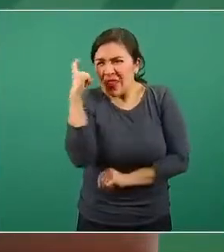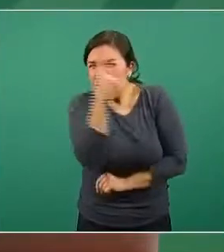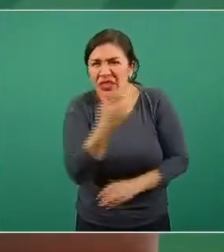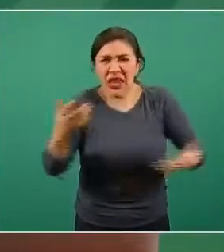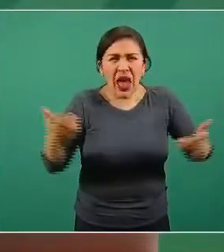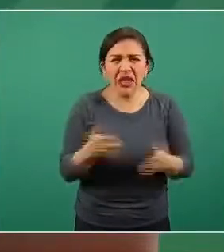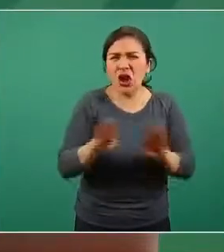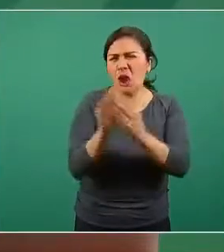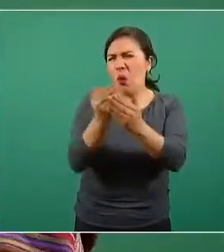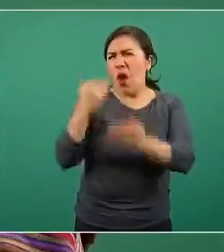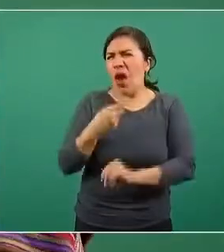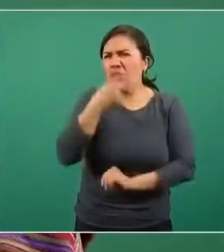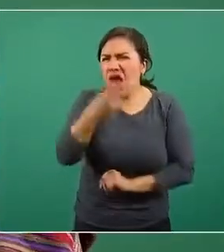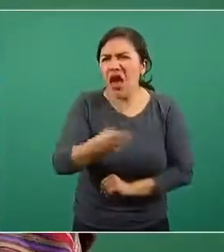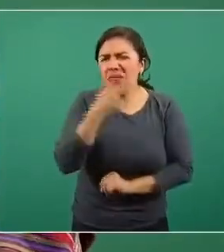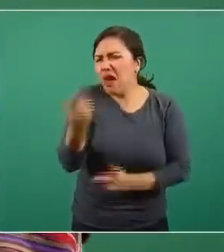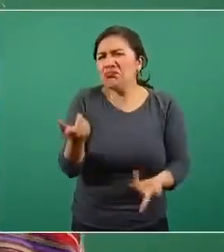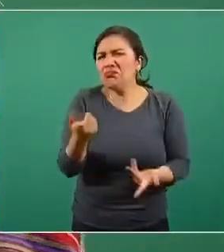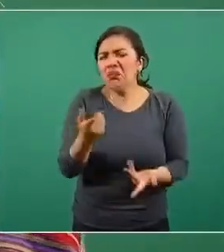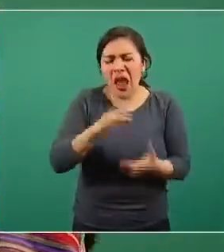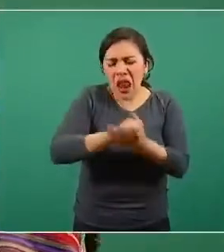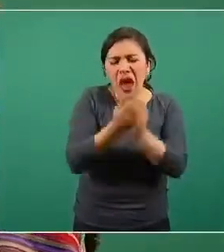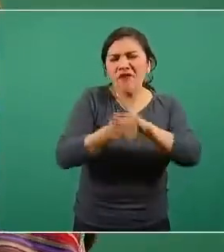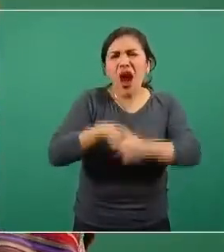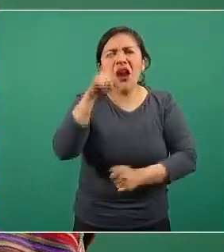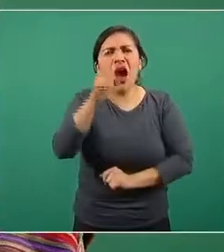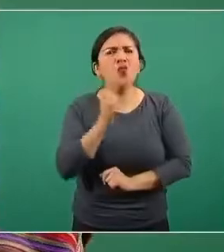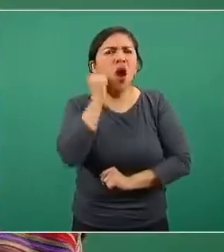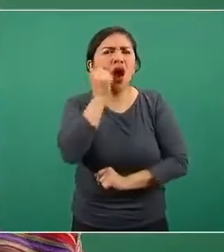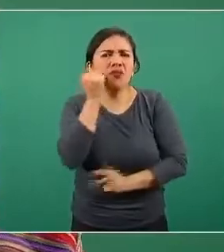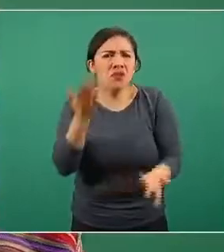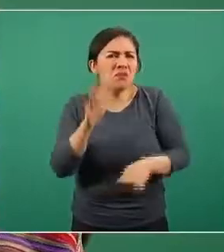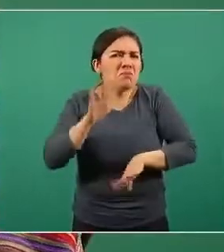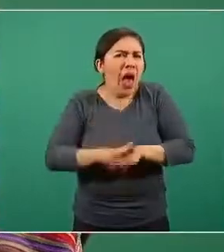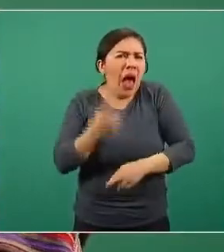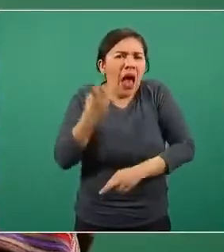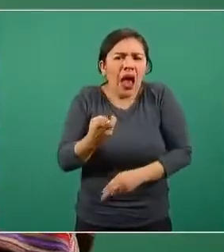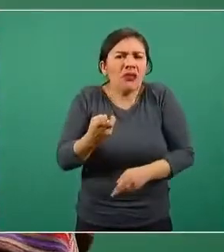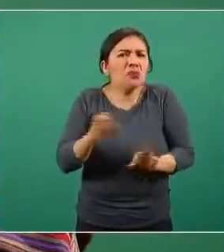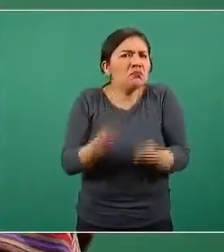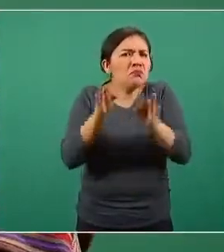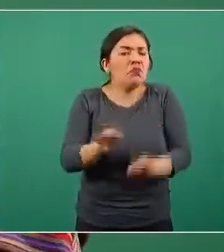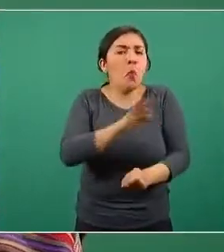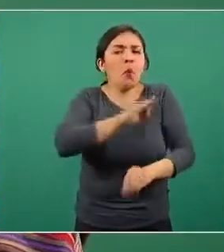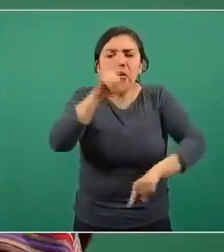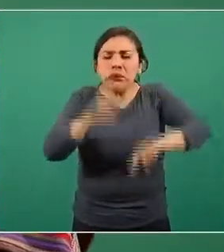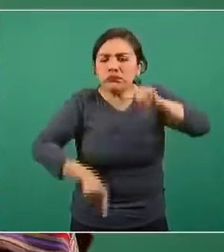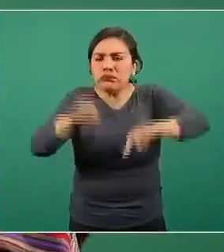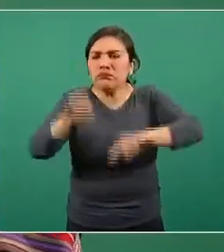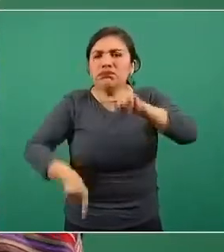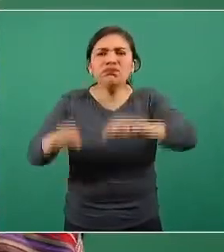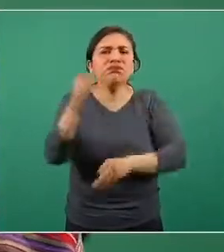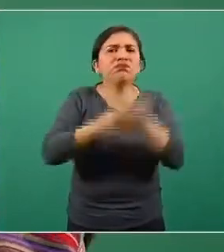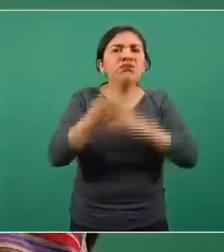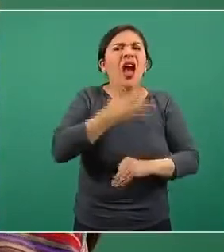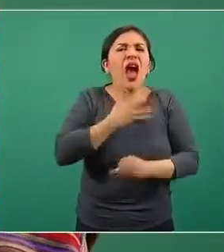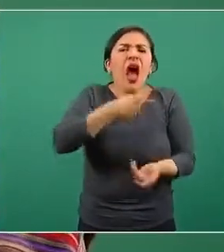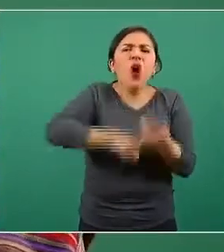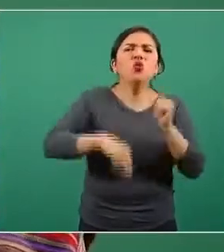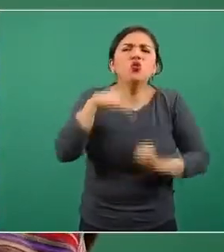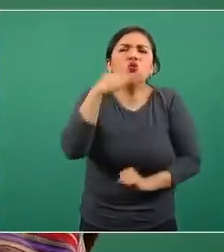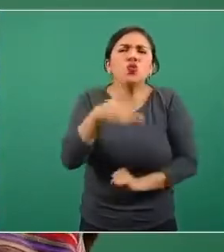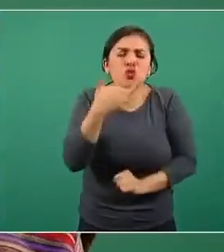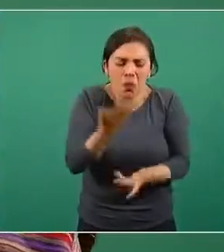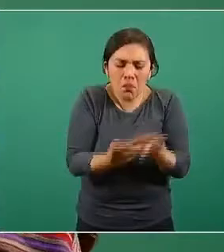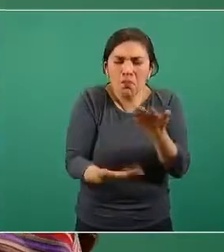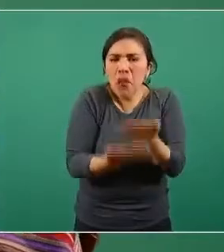presentado previamente. El lavado con agua y jabón tiende a ser suficiente para eliminar la mayor parte de la materia orgánica, y en